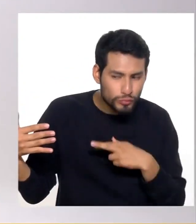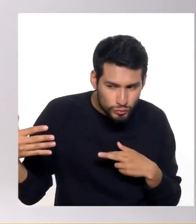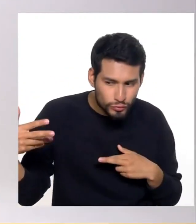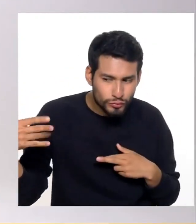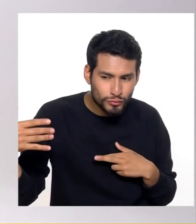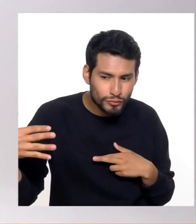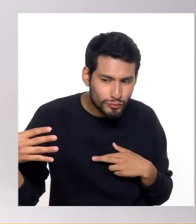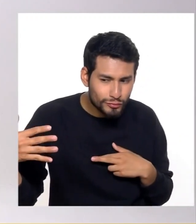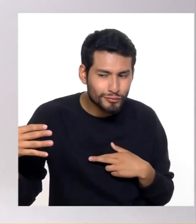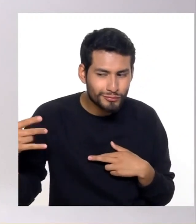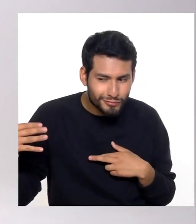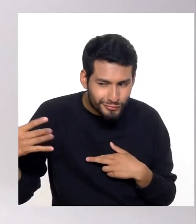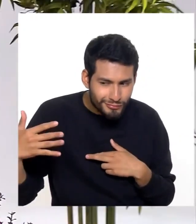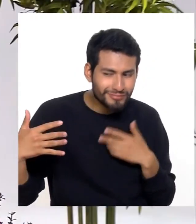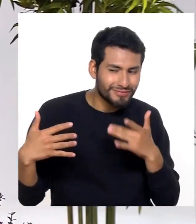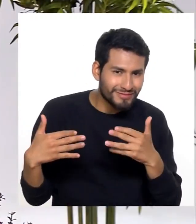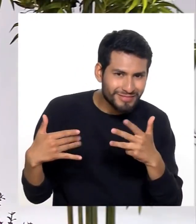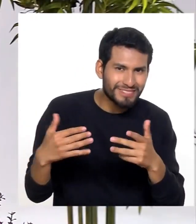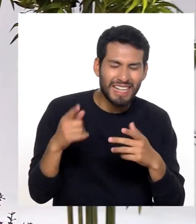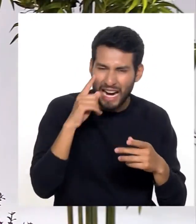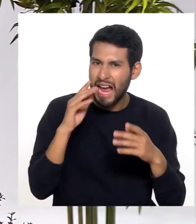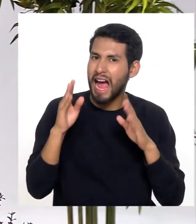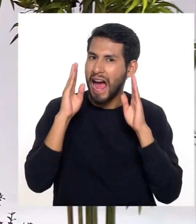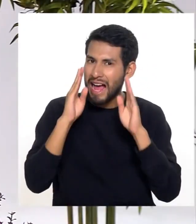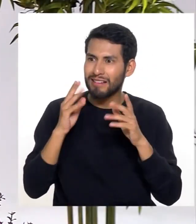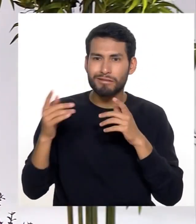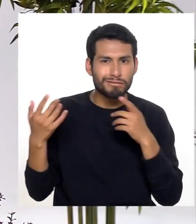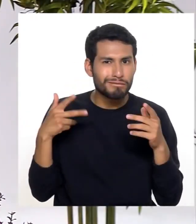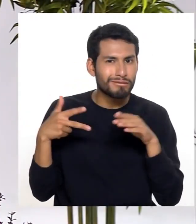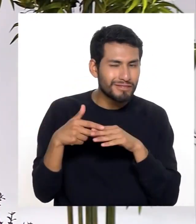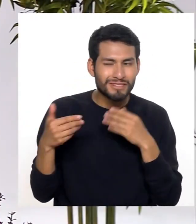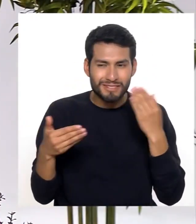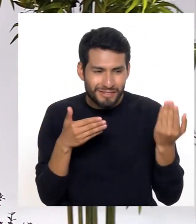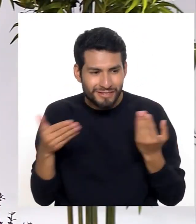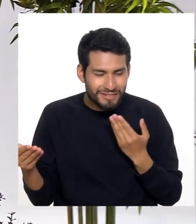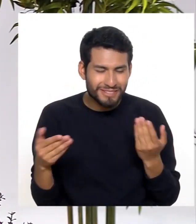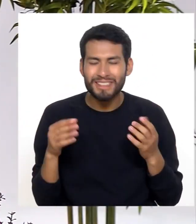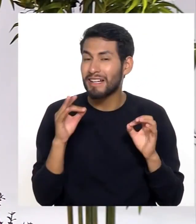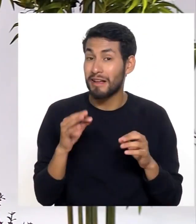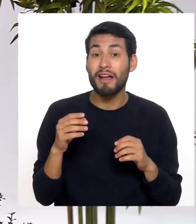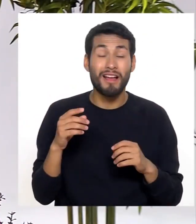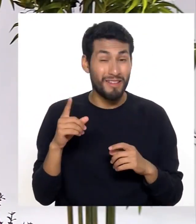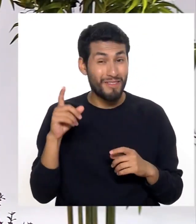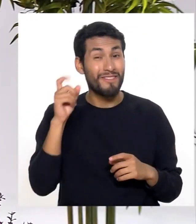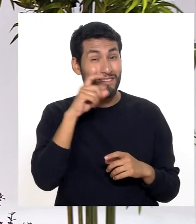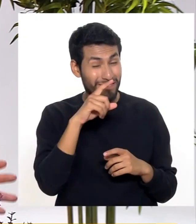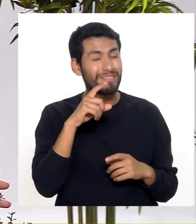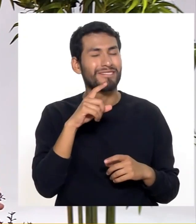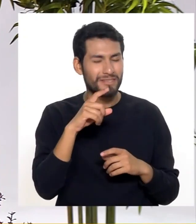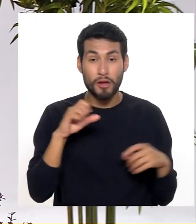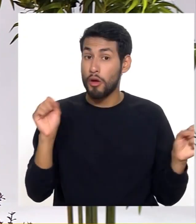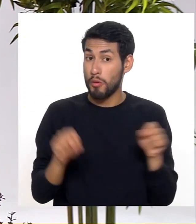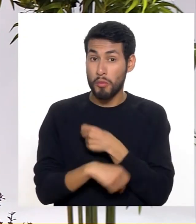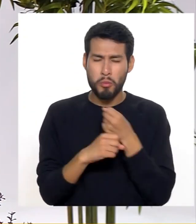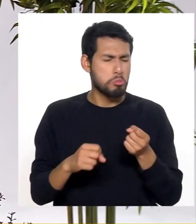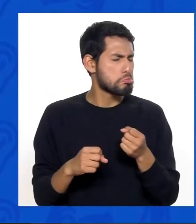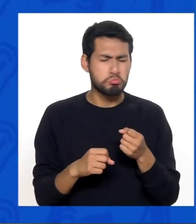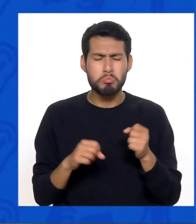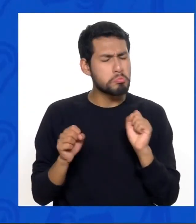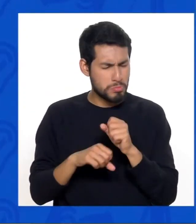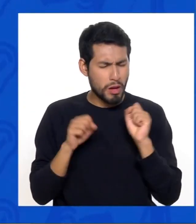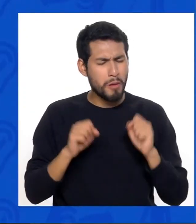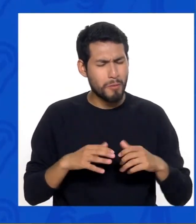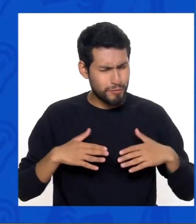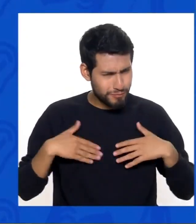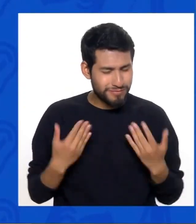¿No? Estar atentos. Entonces, fue difícil. Es difícil, pero no imposible. Y así, o sea, ha habido